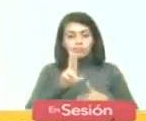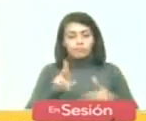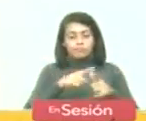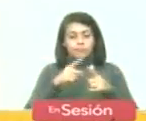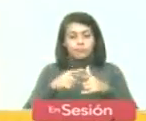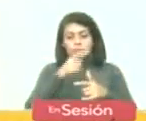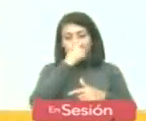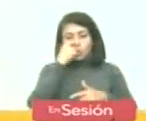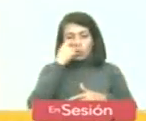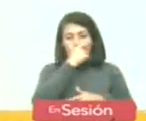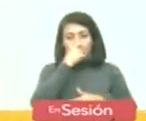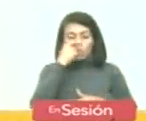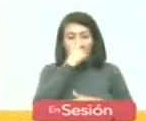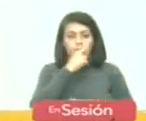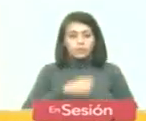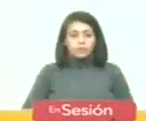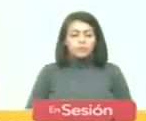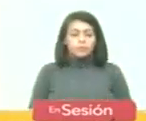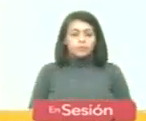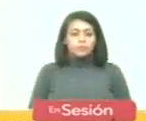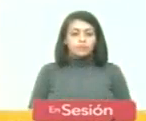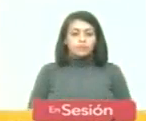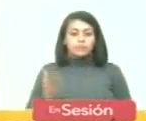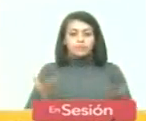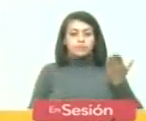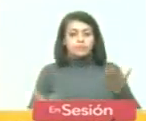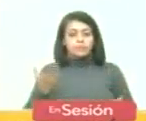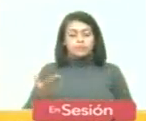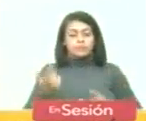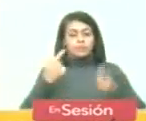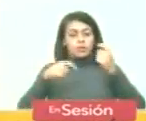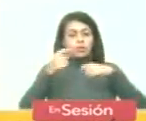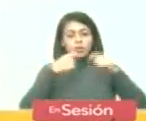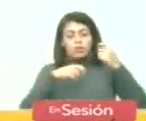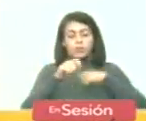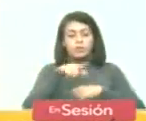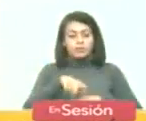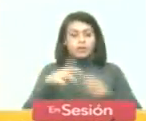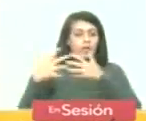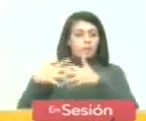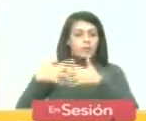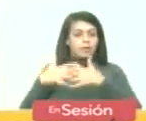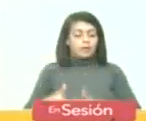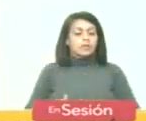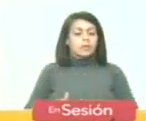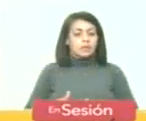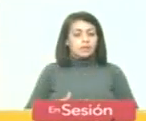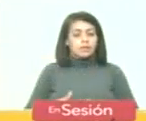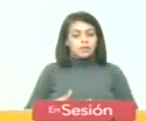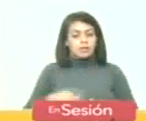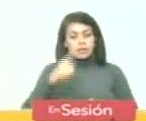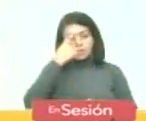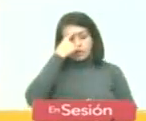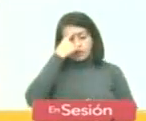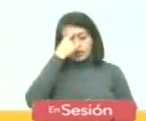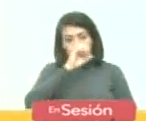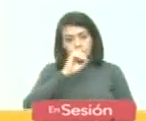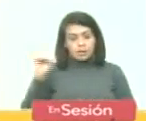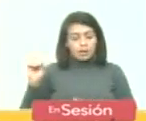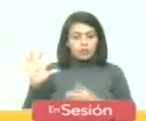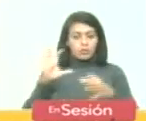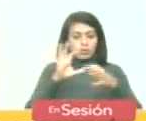de droga, para equilibrar la balanza comercial de la empresa de las Indias Orientales, muy vinculada a la